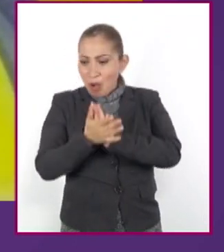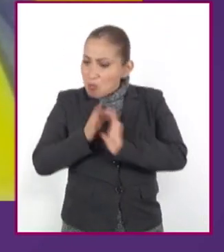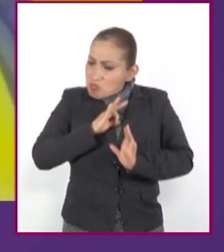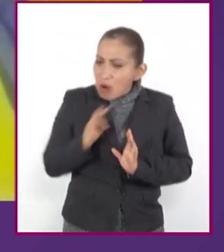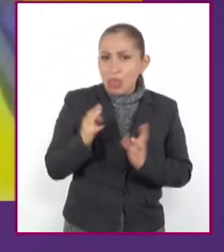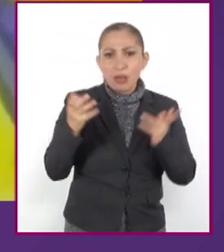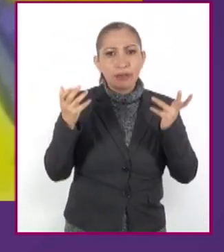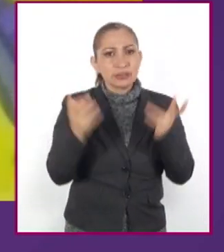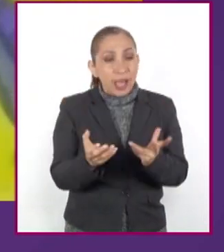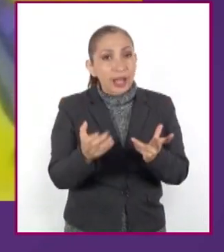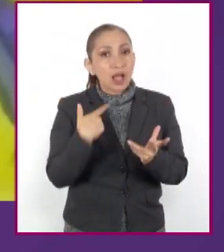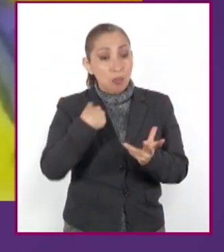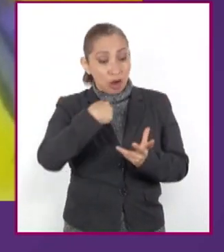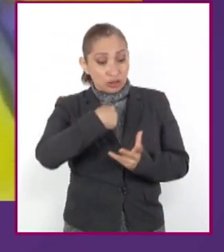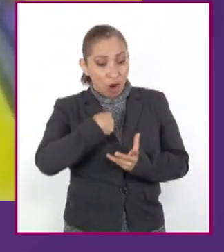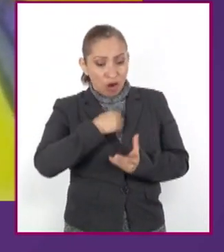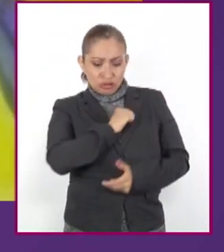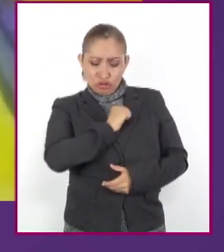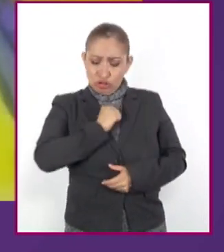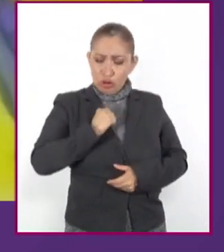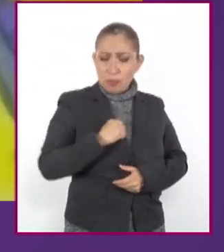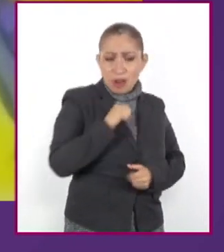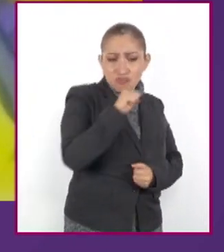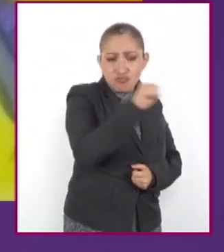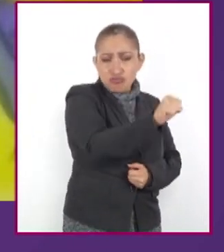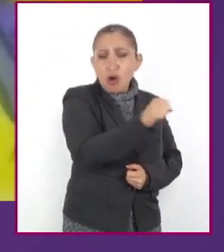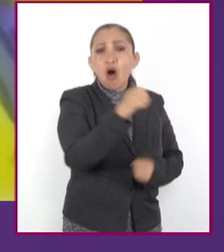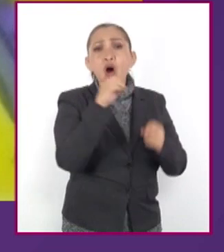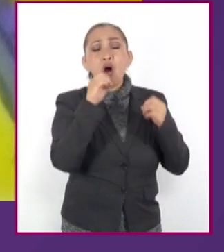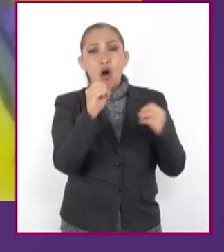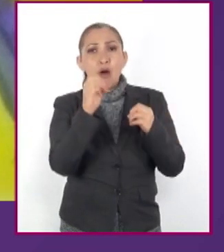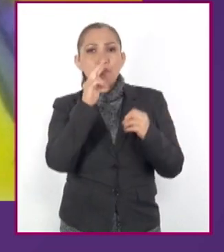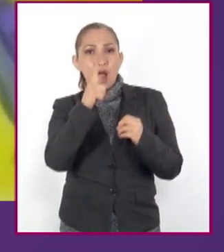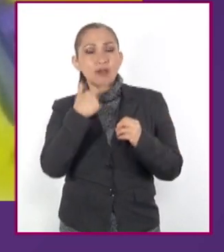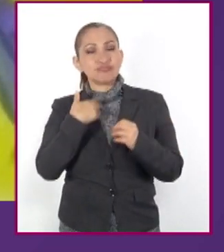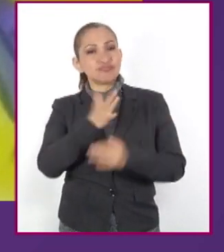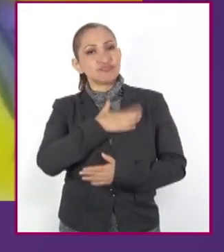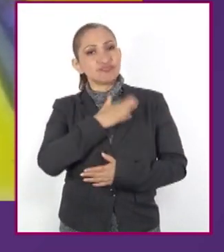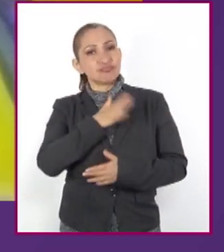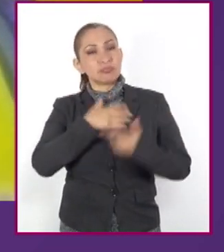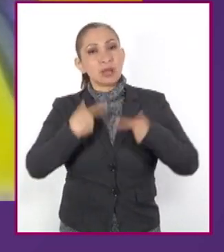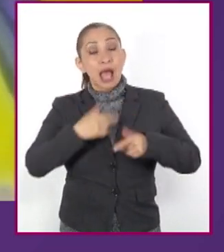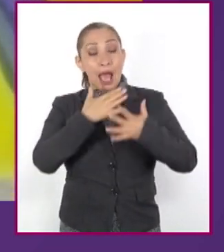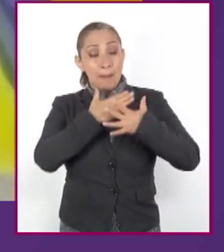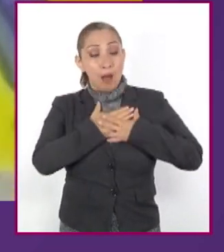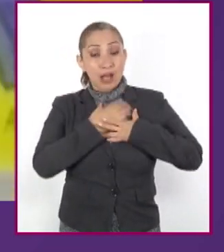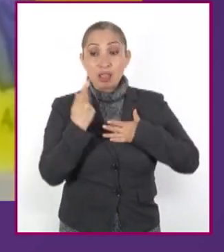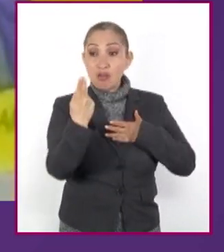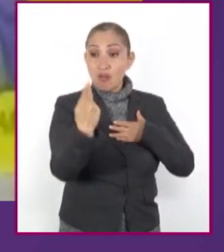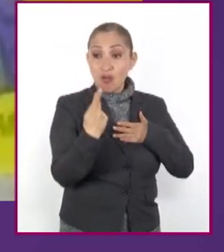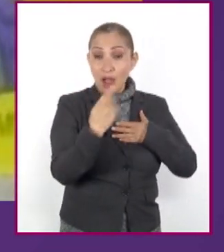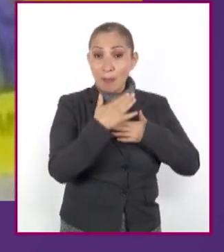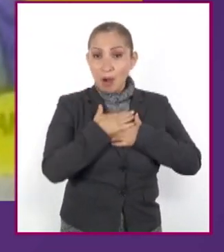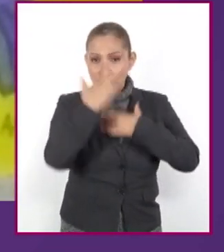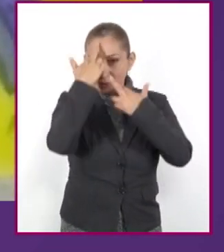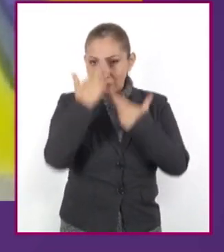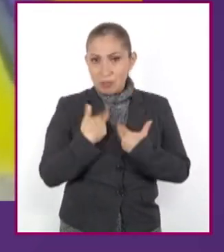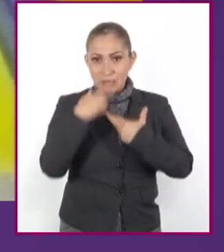imposible, desde convertirse en superhéroe hasta ser la mejor de las personas. Amar y ser amado es ser